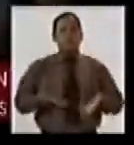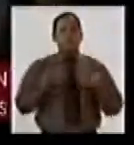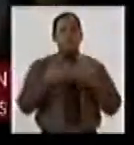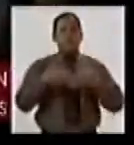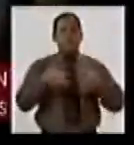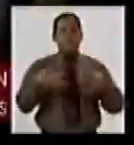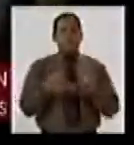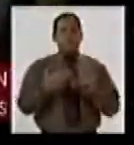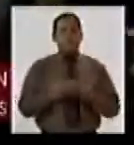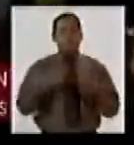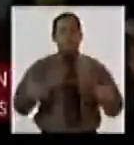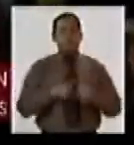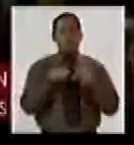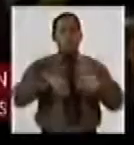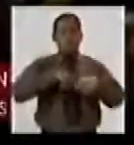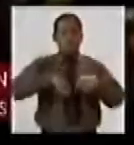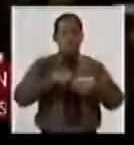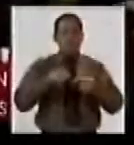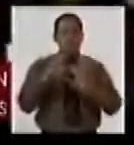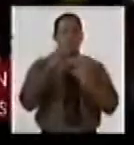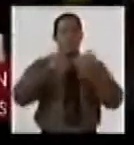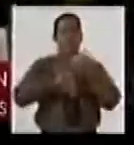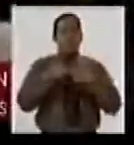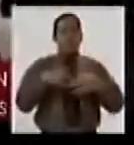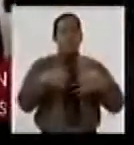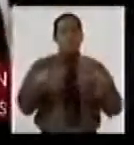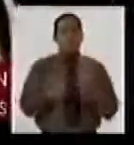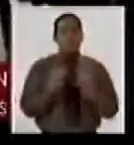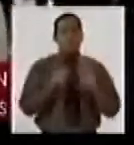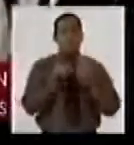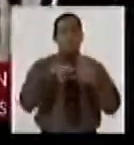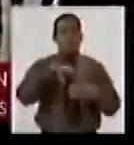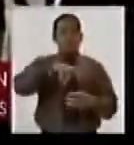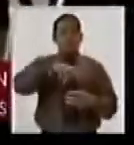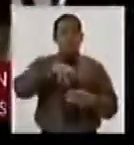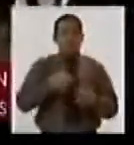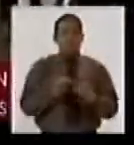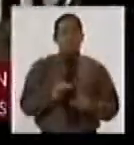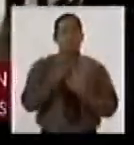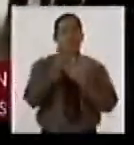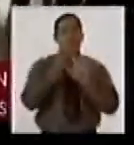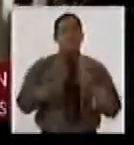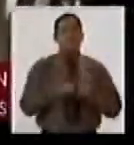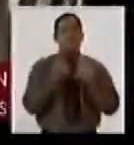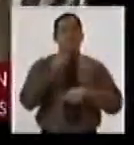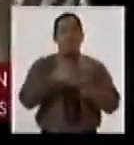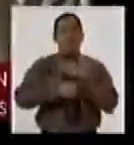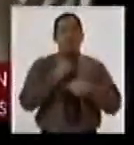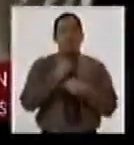kit compuesto por una cocina a gas, un balón y una válvula especial. En